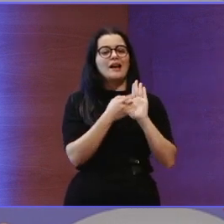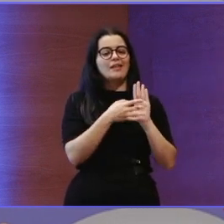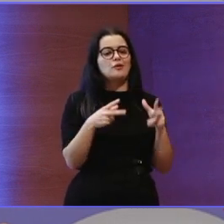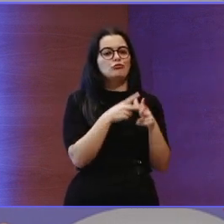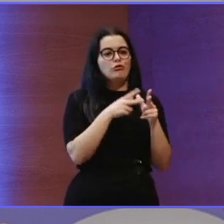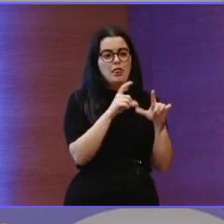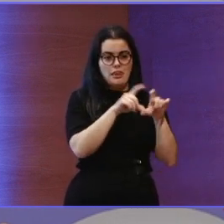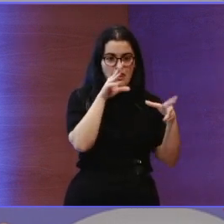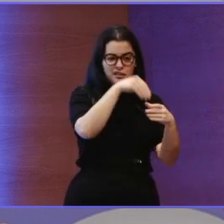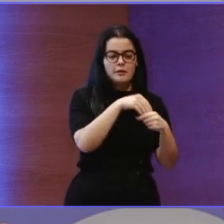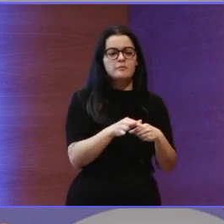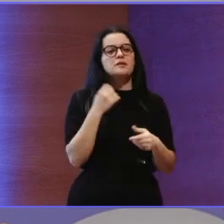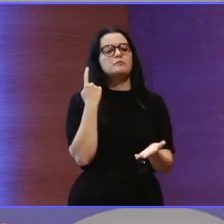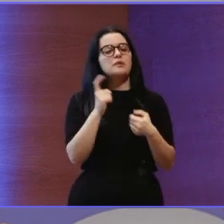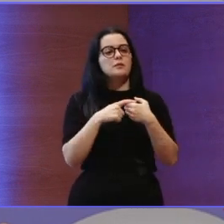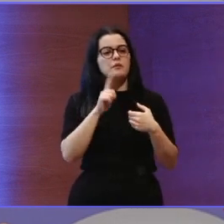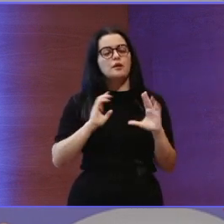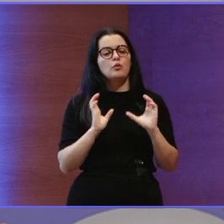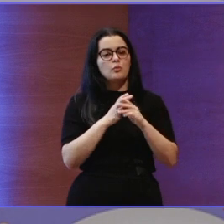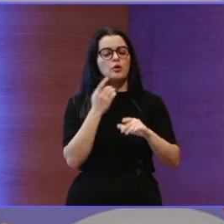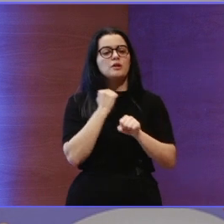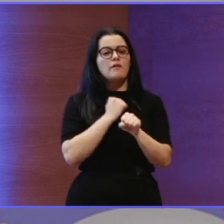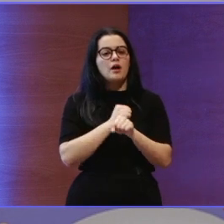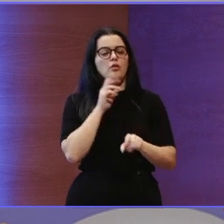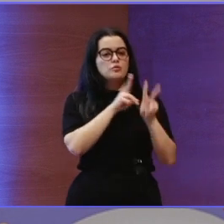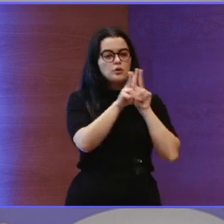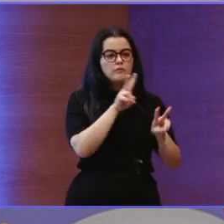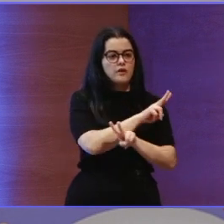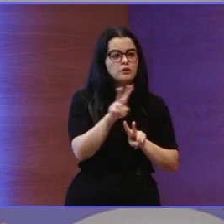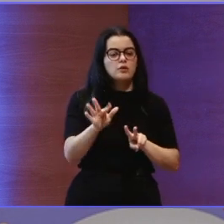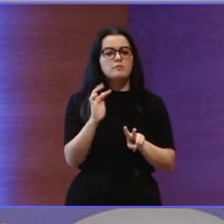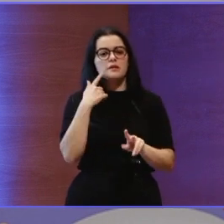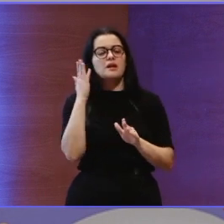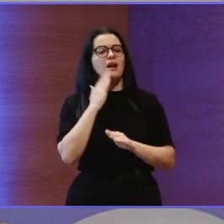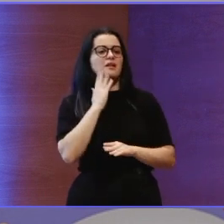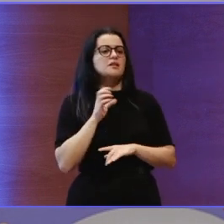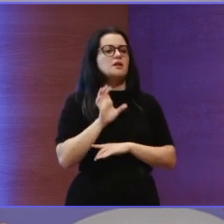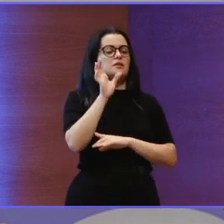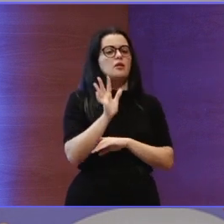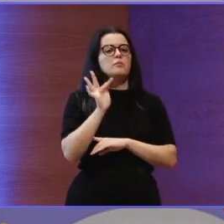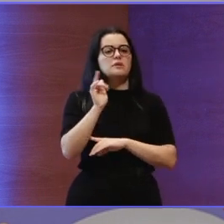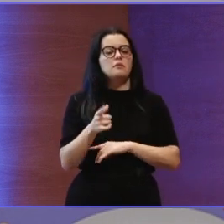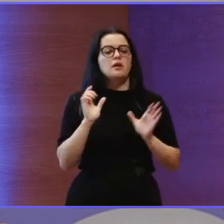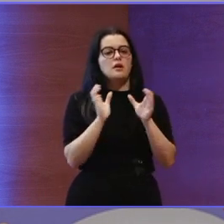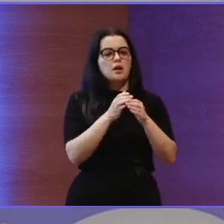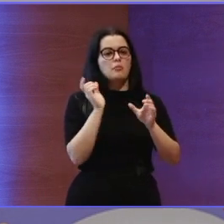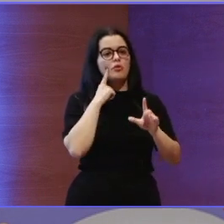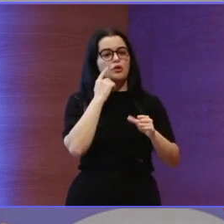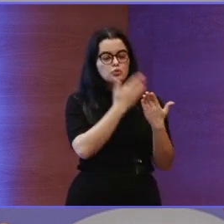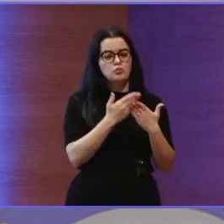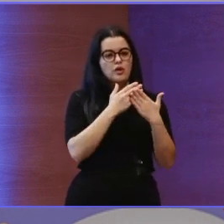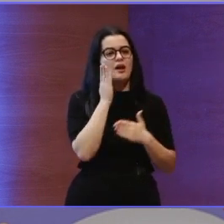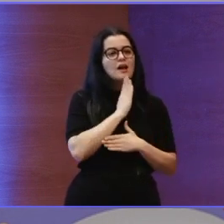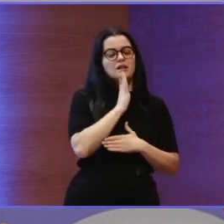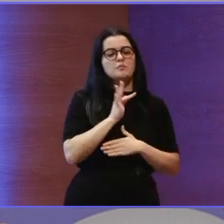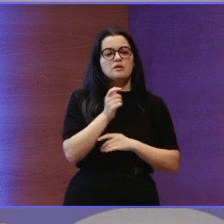de la entidad participa en el grupo de trabajo confederal de observatorios en coordinación con otras caritas del estado y con el equipo de estudio de caritas y de la